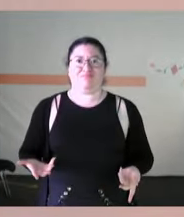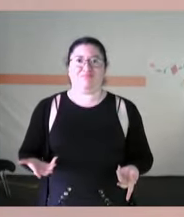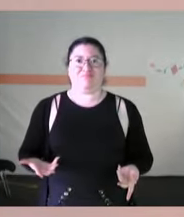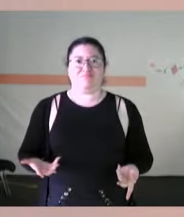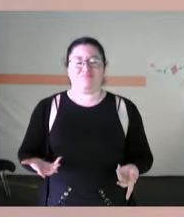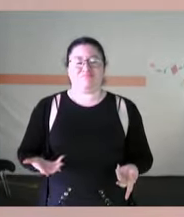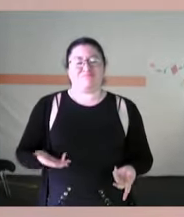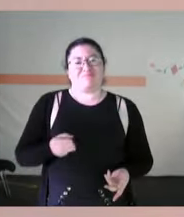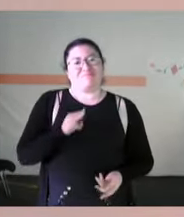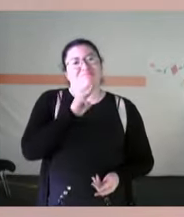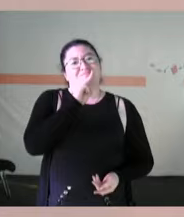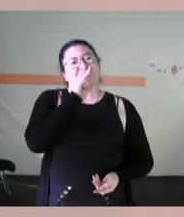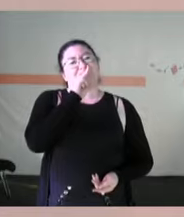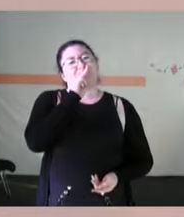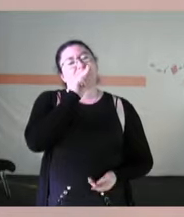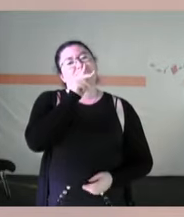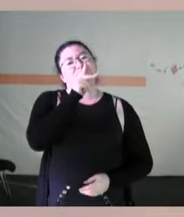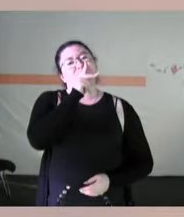Mamá, papá.